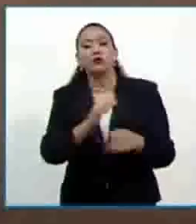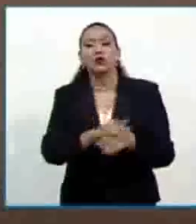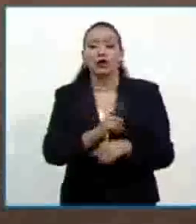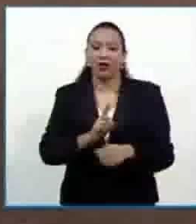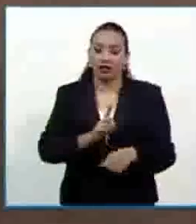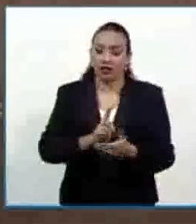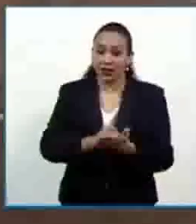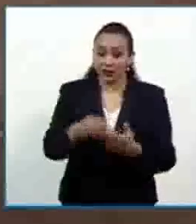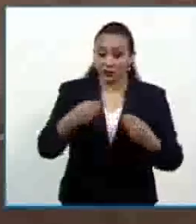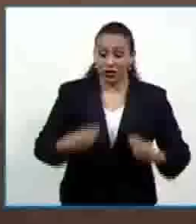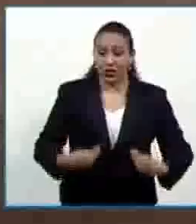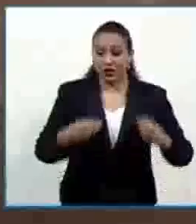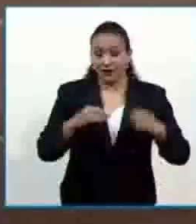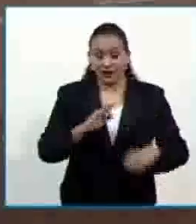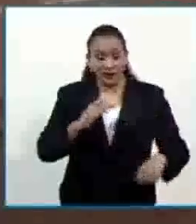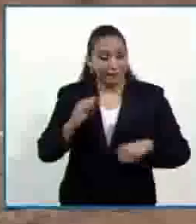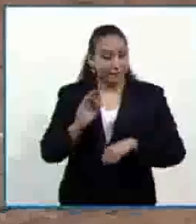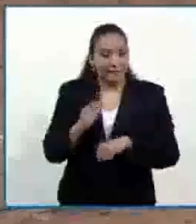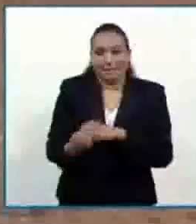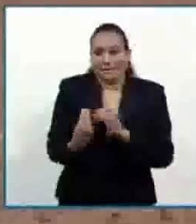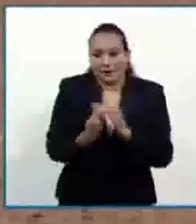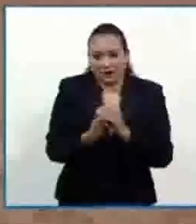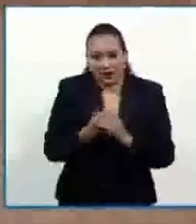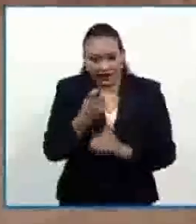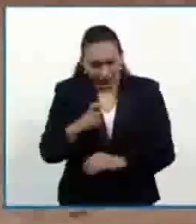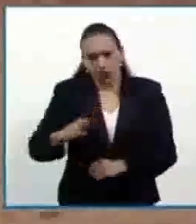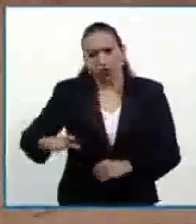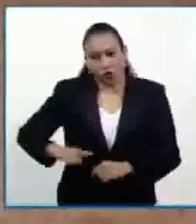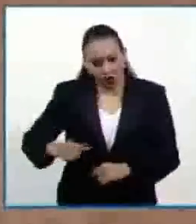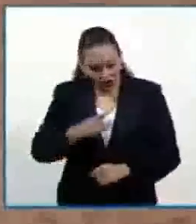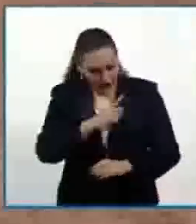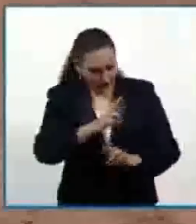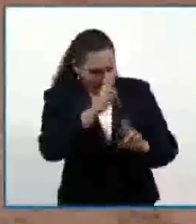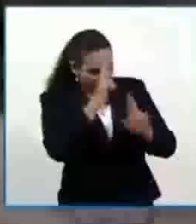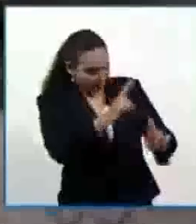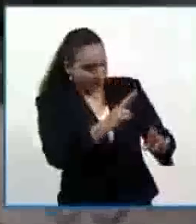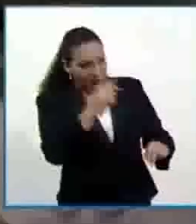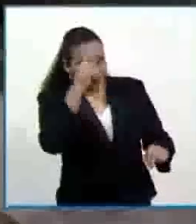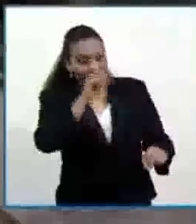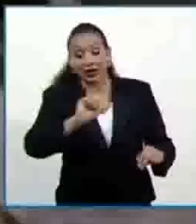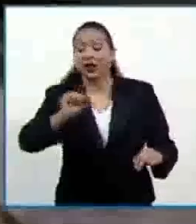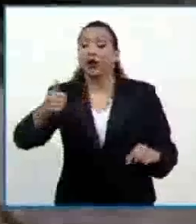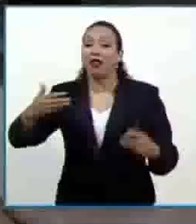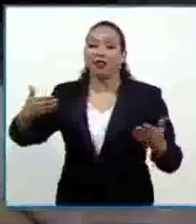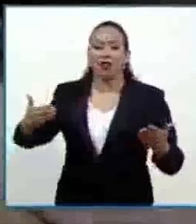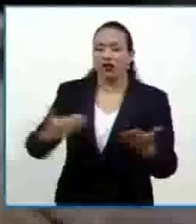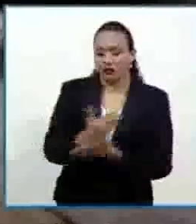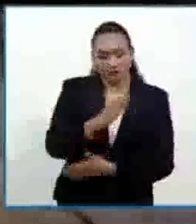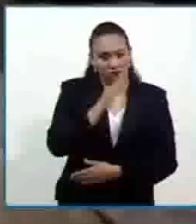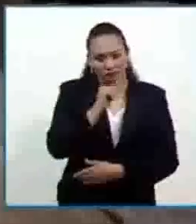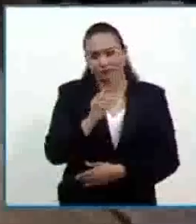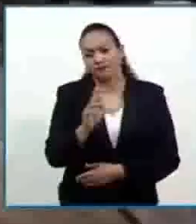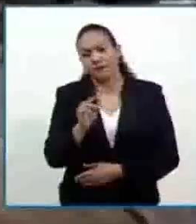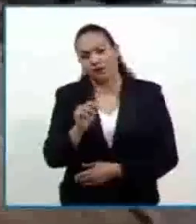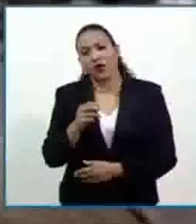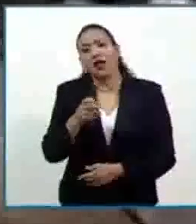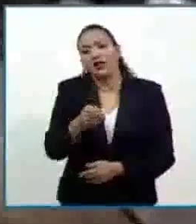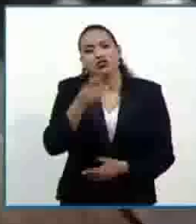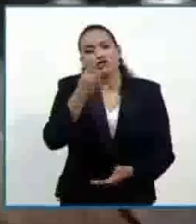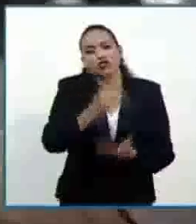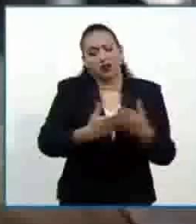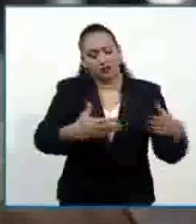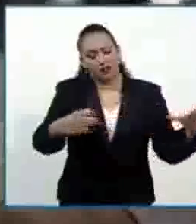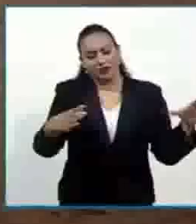vida privada familiar es una garantía del Estado para que terceros no intervengan en decisiones que solo corresponden al núcleo